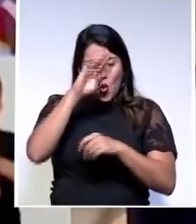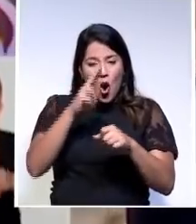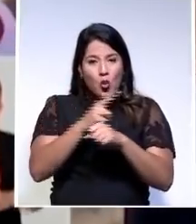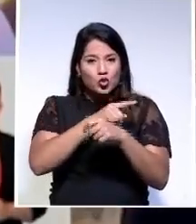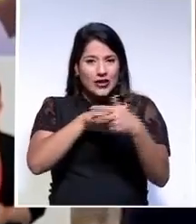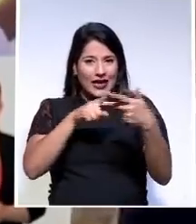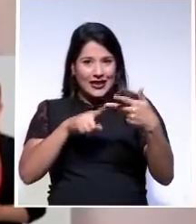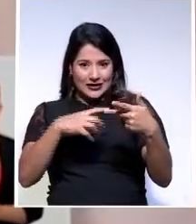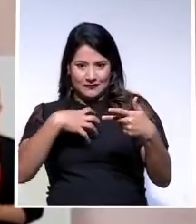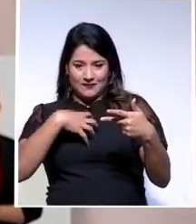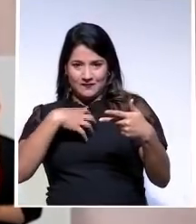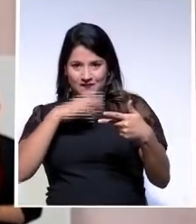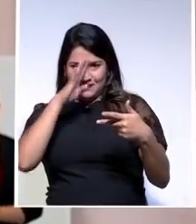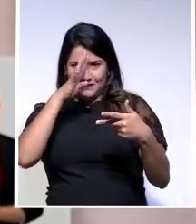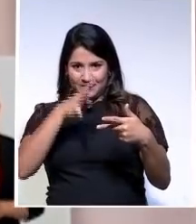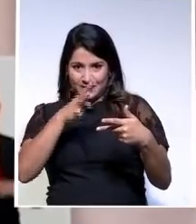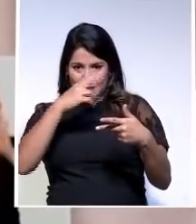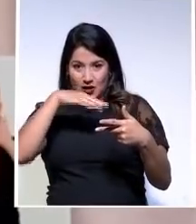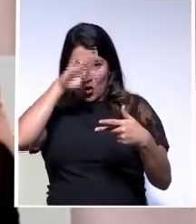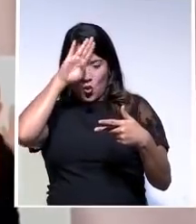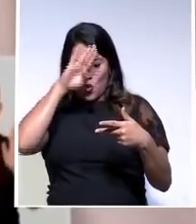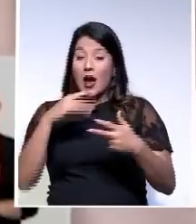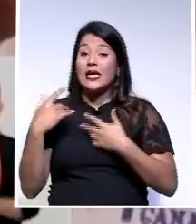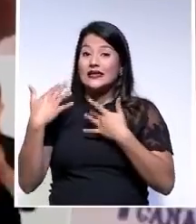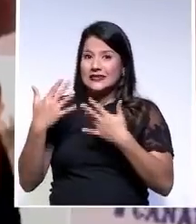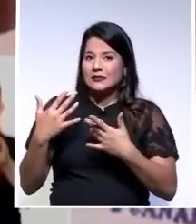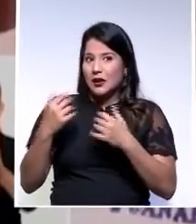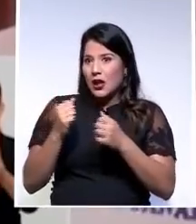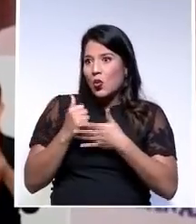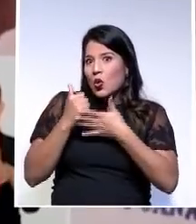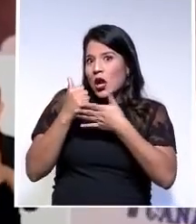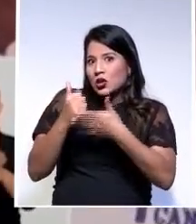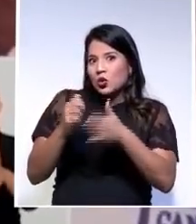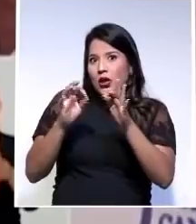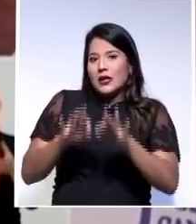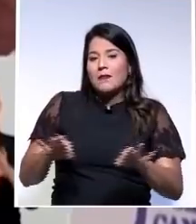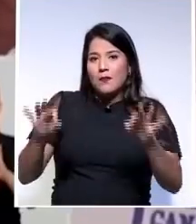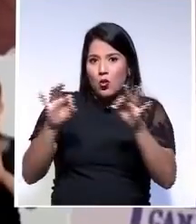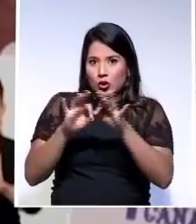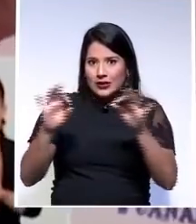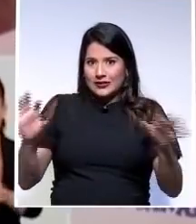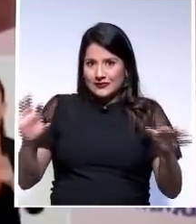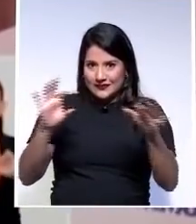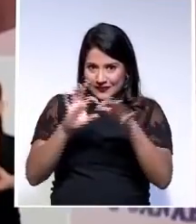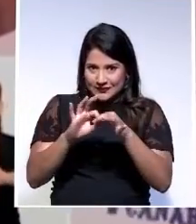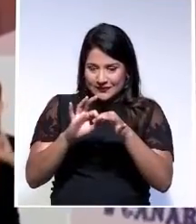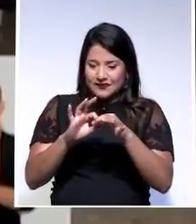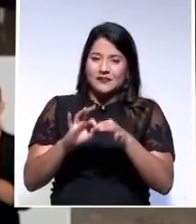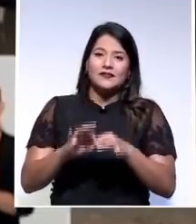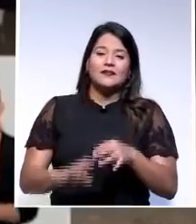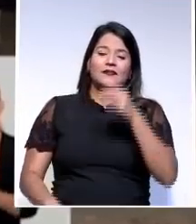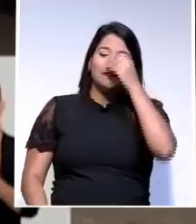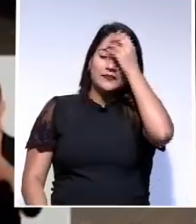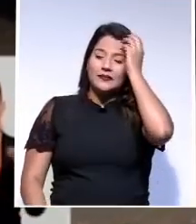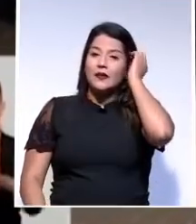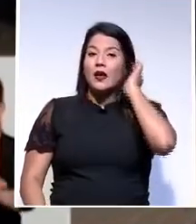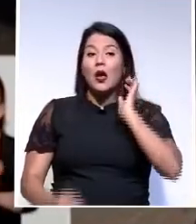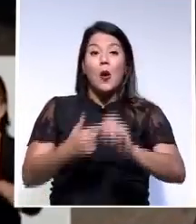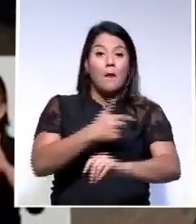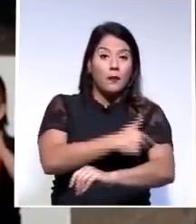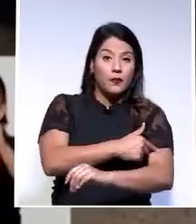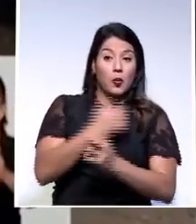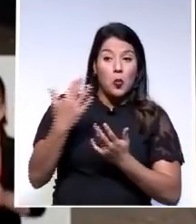nacional. Las autoridades indicaron que esperan un impacto relevante al combinar la Sinopharm en 2 dosis cada 21 días